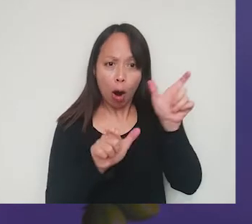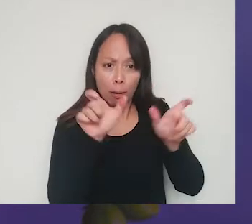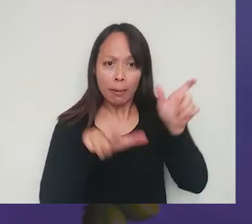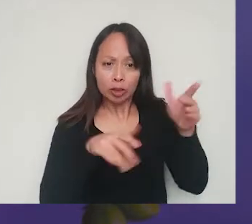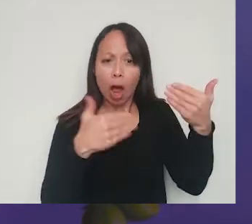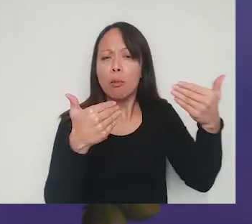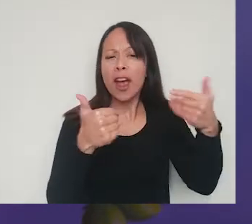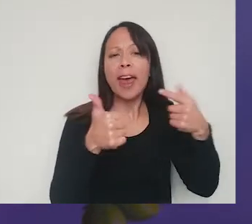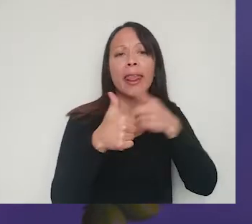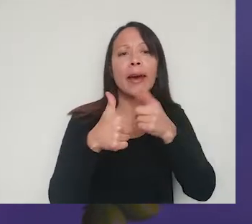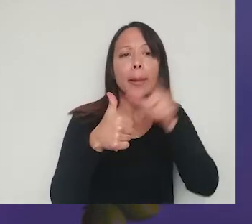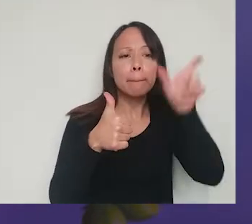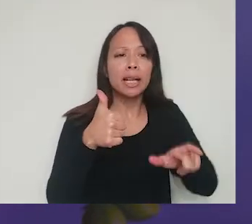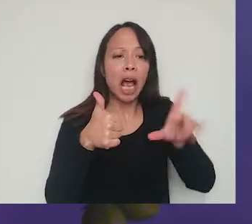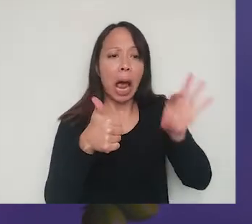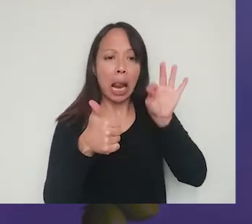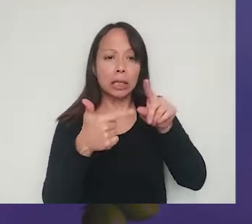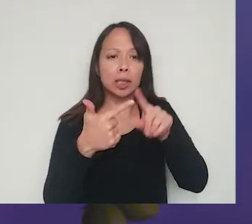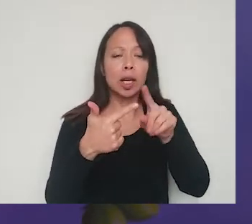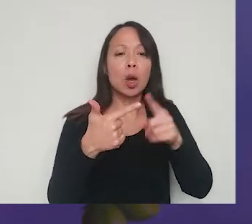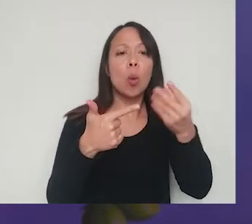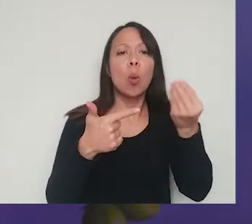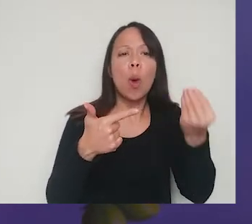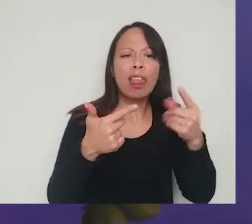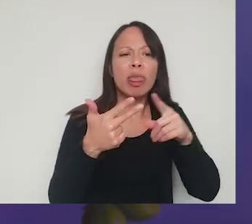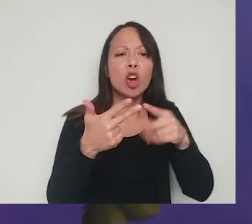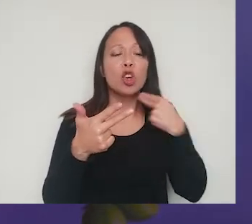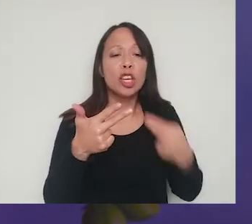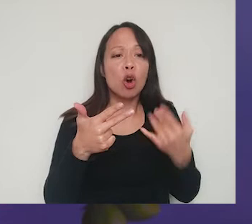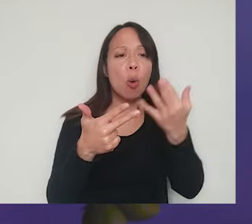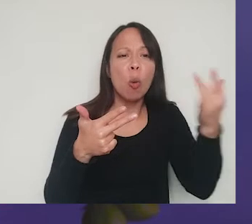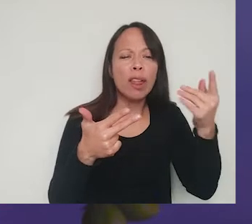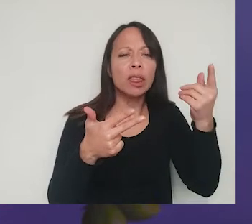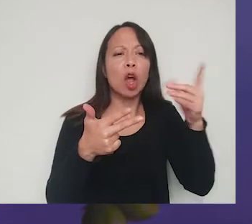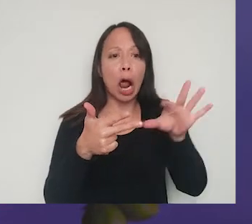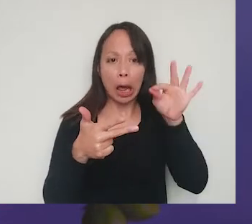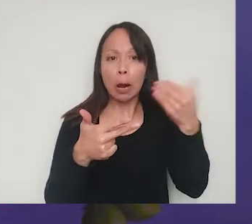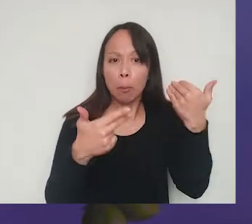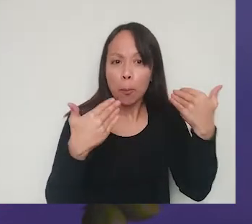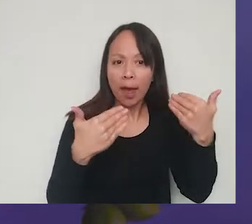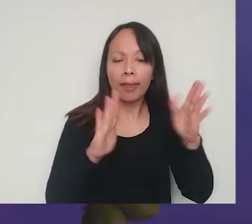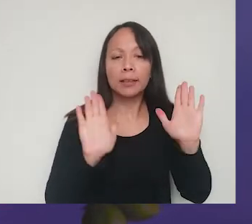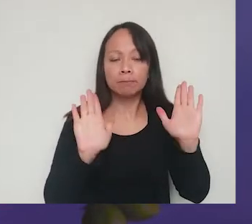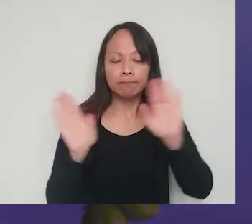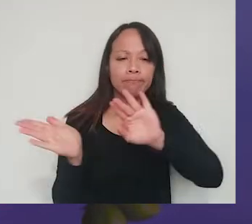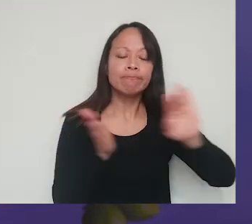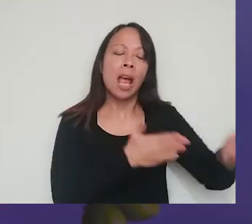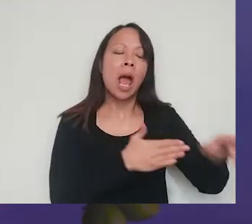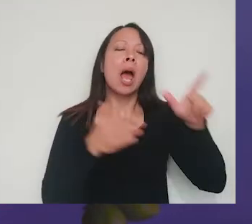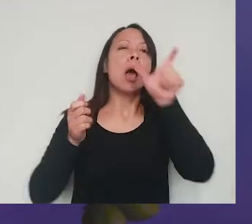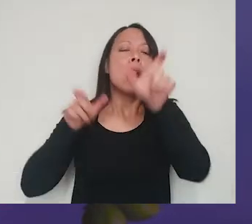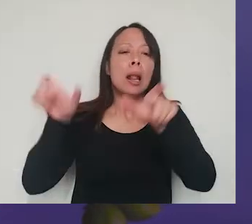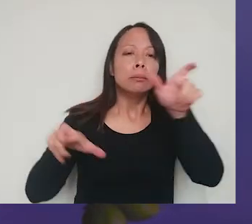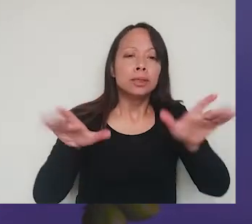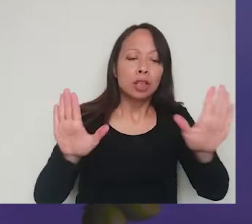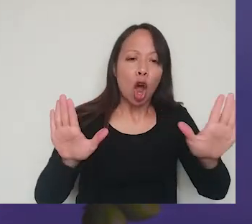personas pueden decidir cómo, cuándo y con quién procrear y cuántos hijos tener. Ahora bien, por el otro lado tenemos lo